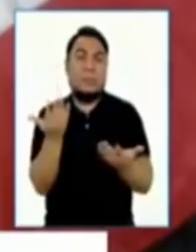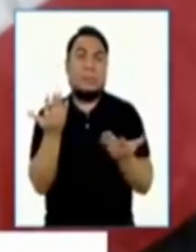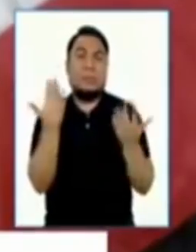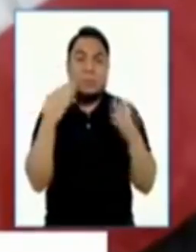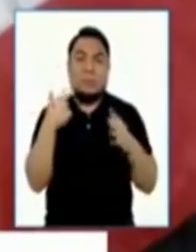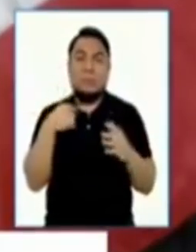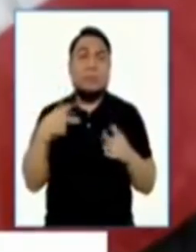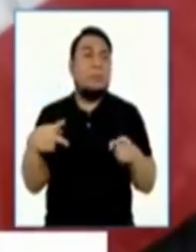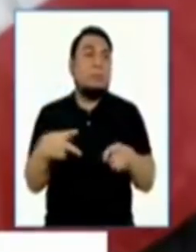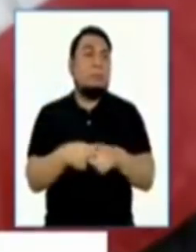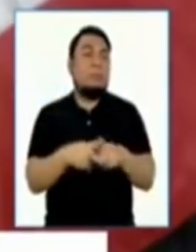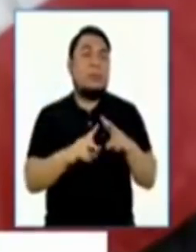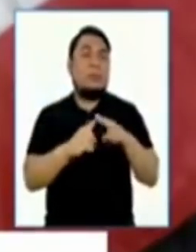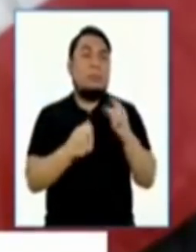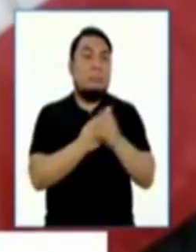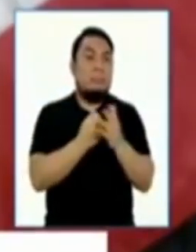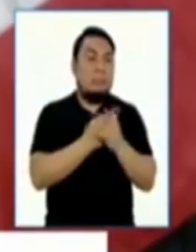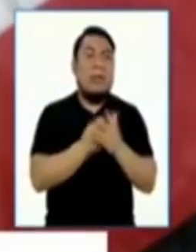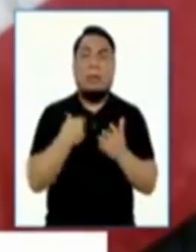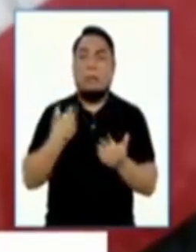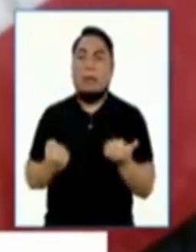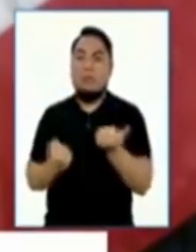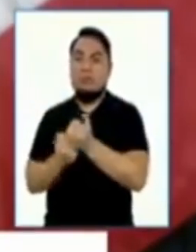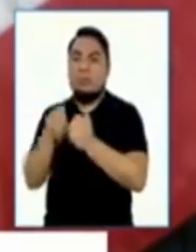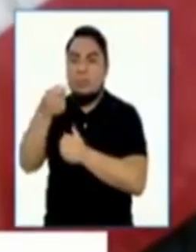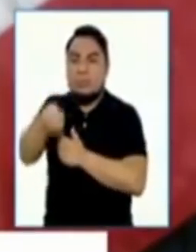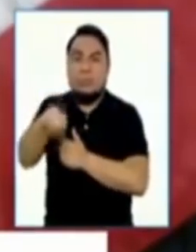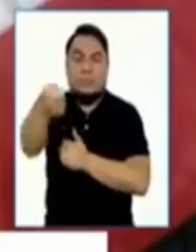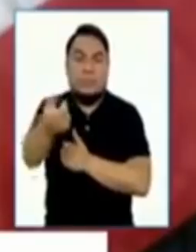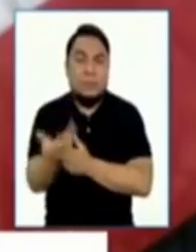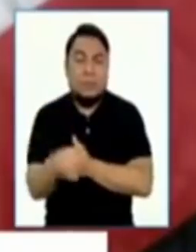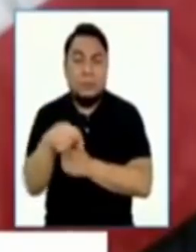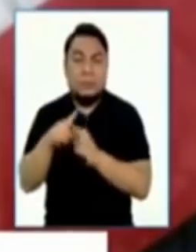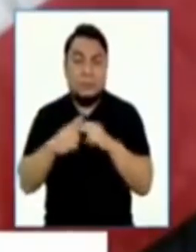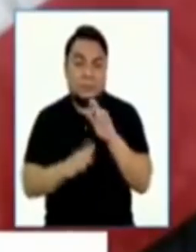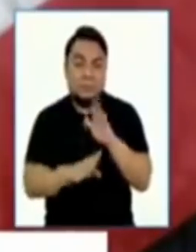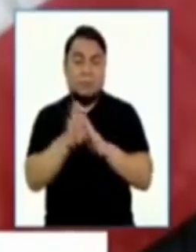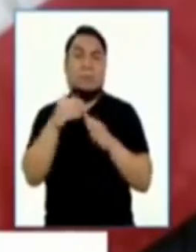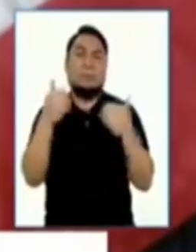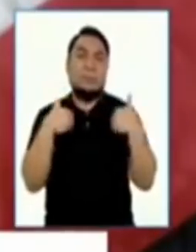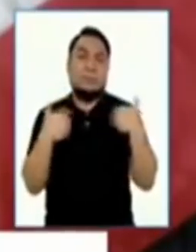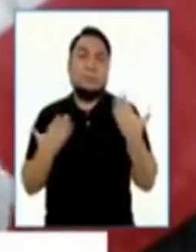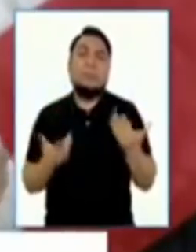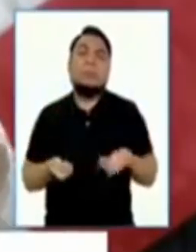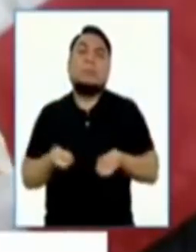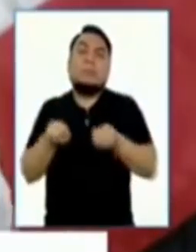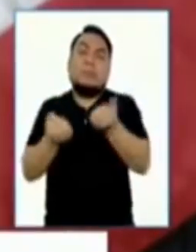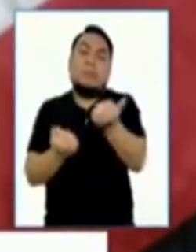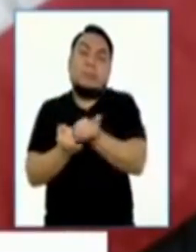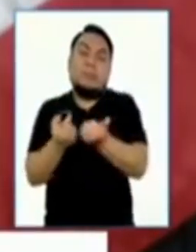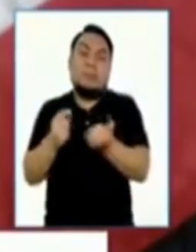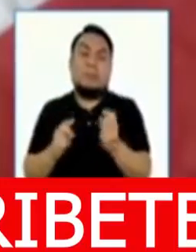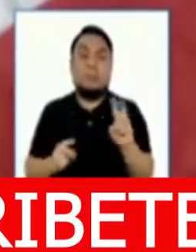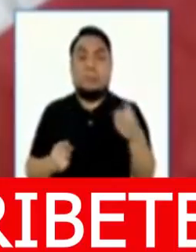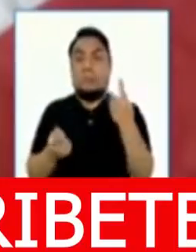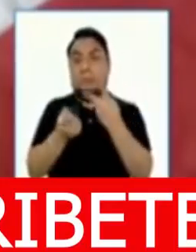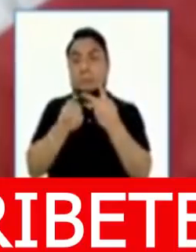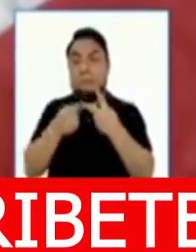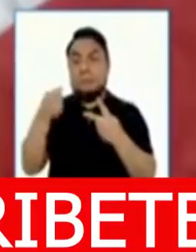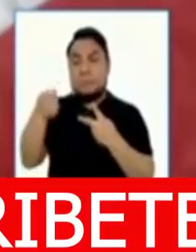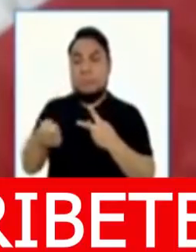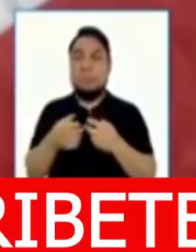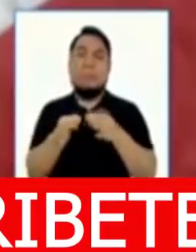al parecer este bono no se va a entregar en el mes de octubre porque pensábamos que ya se iba a entregar en el medio octubre